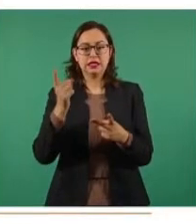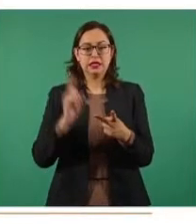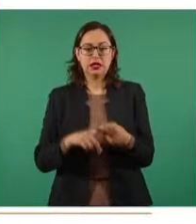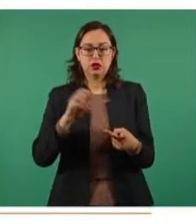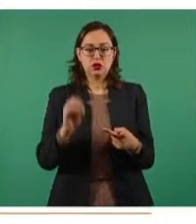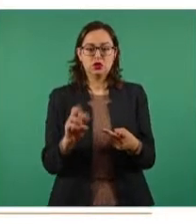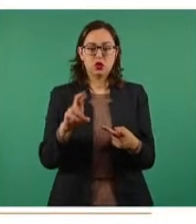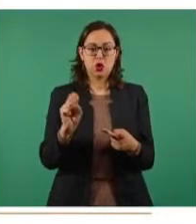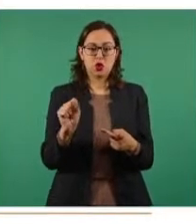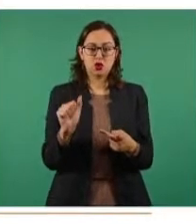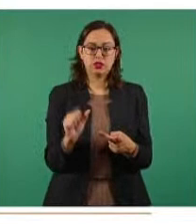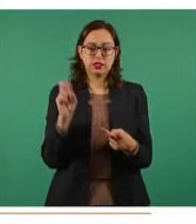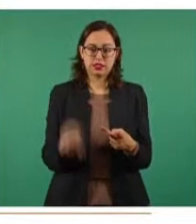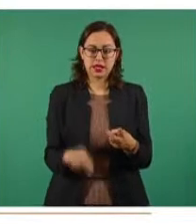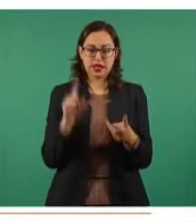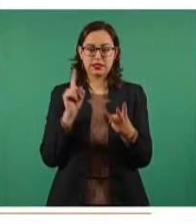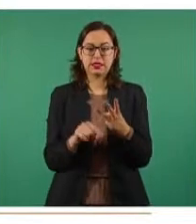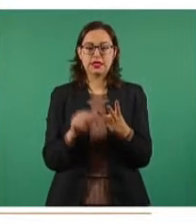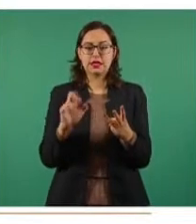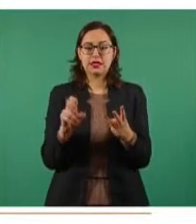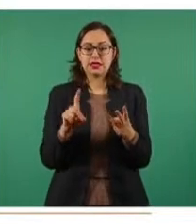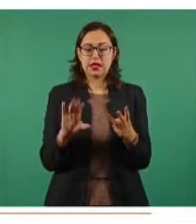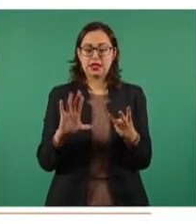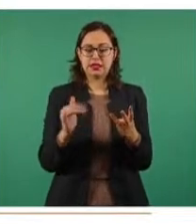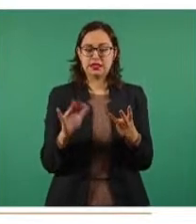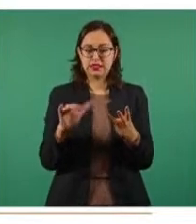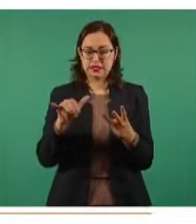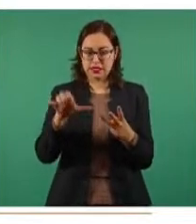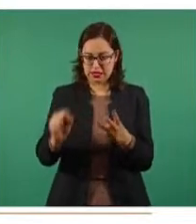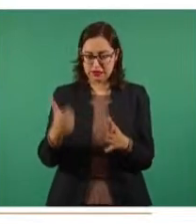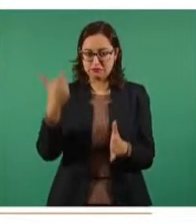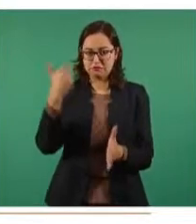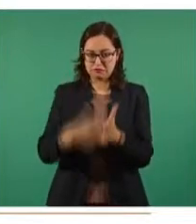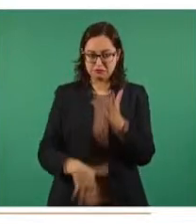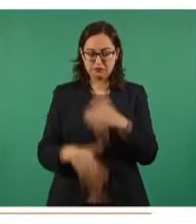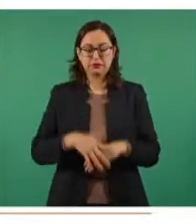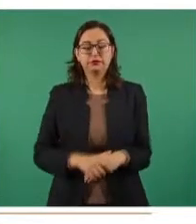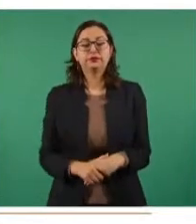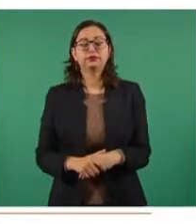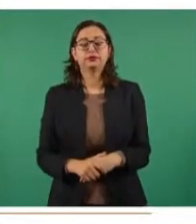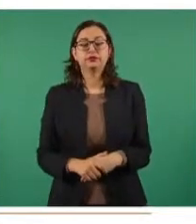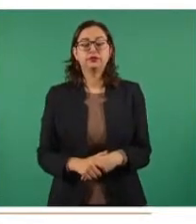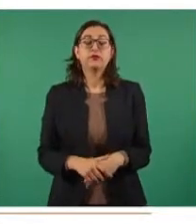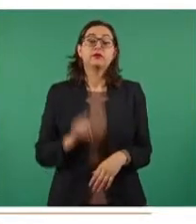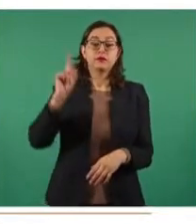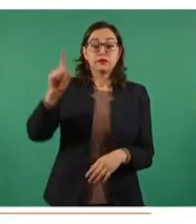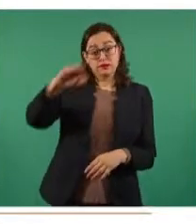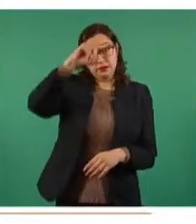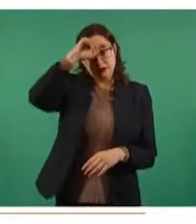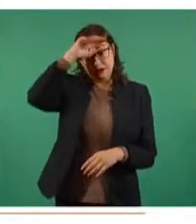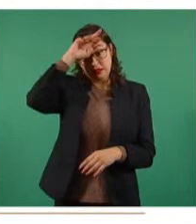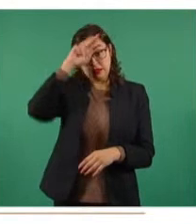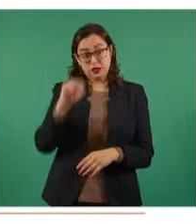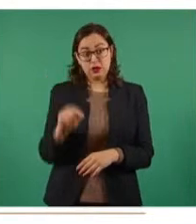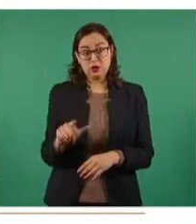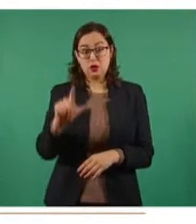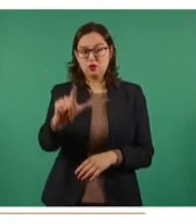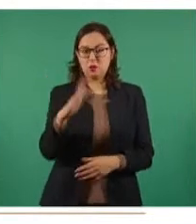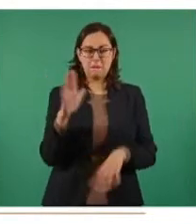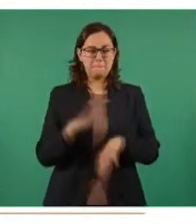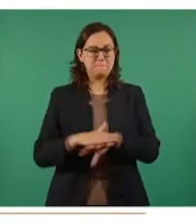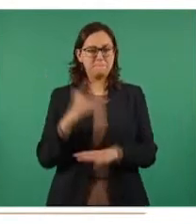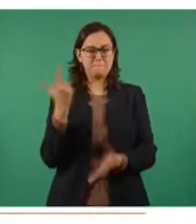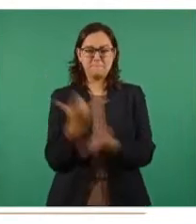chicas la gasolinera con el margen más alto y el precio más alto móvil en monterrey nuevo león 21 pesos